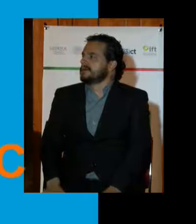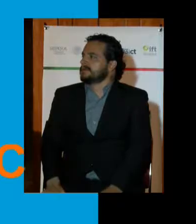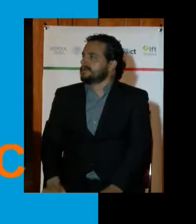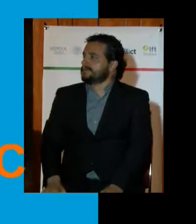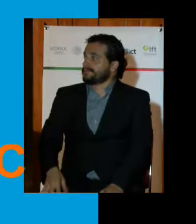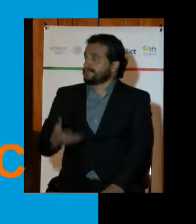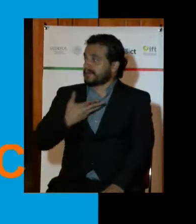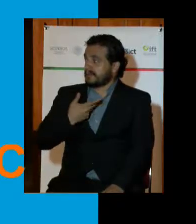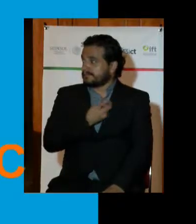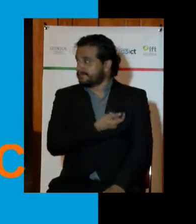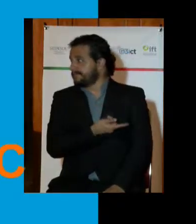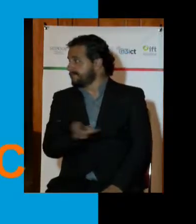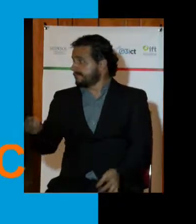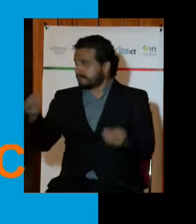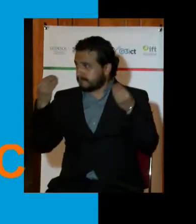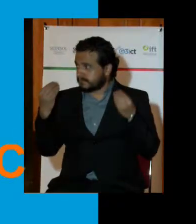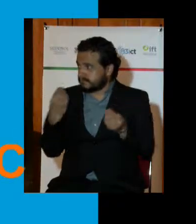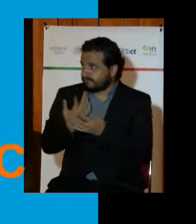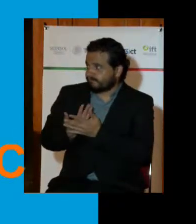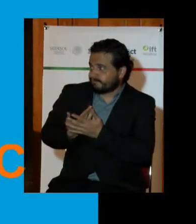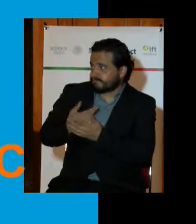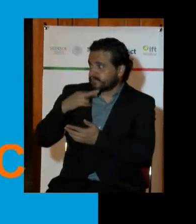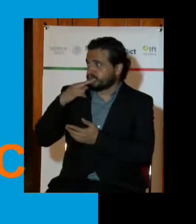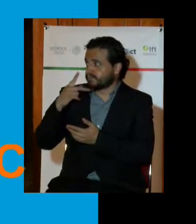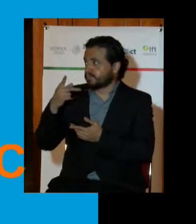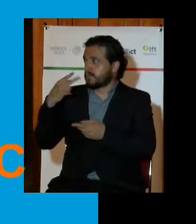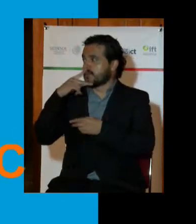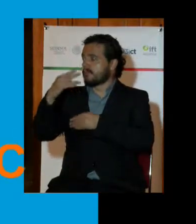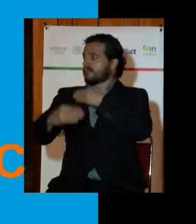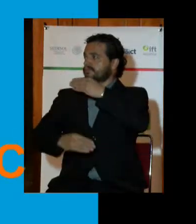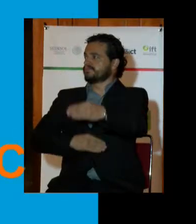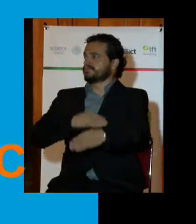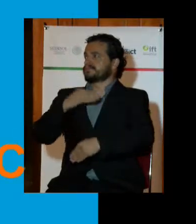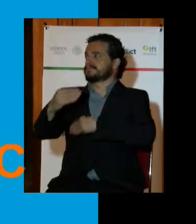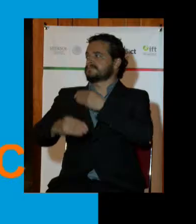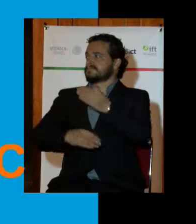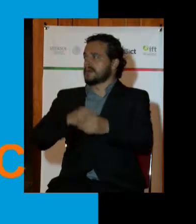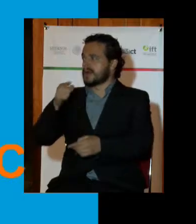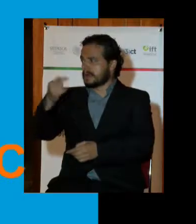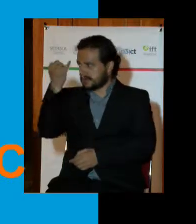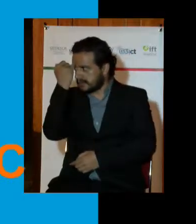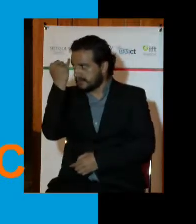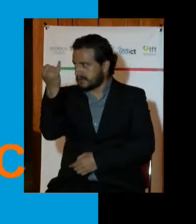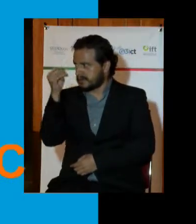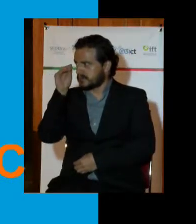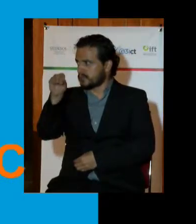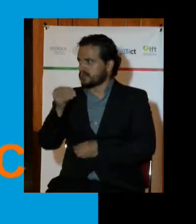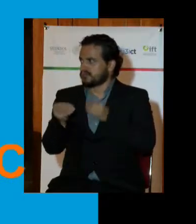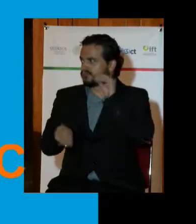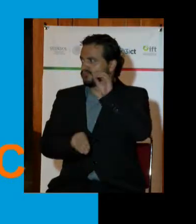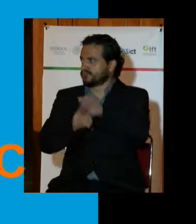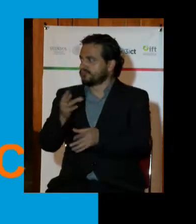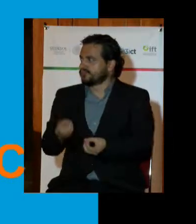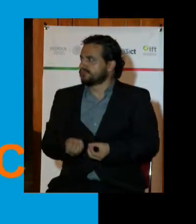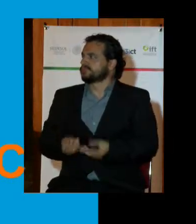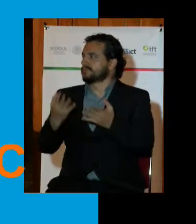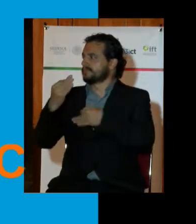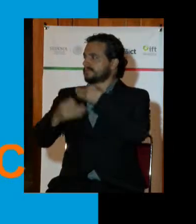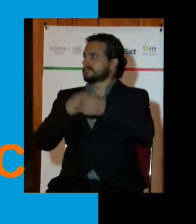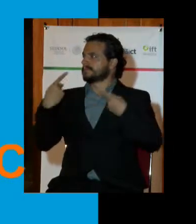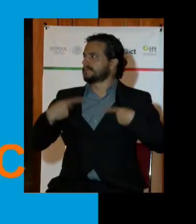de muchas cosas. Tenemos el potencial para poder ofrecer muchas cosas, pero tenemos ideas y contribuciones de